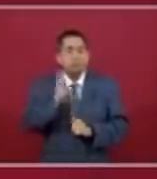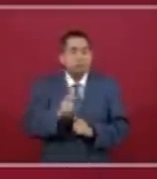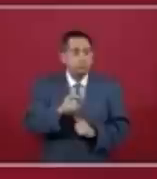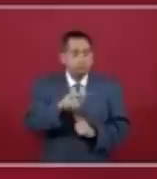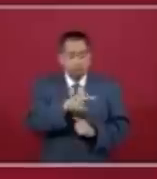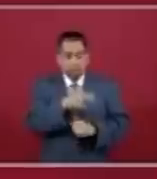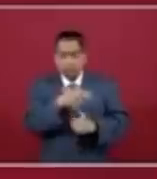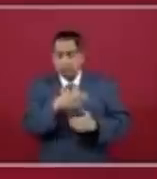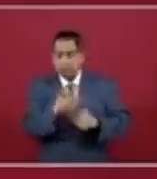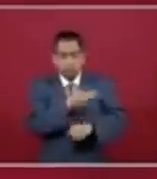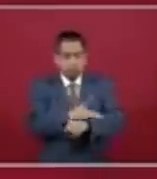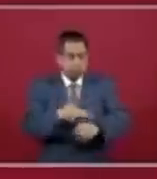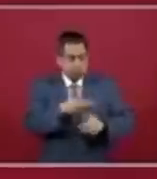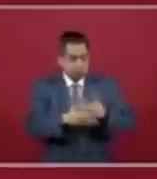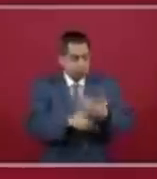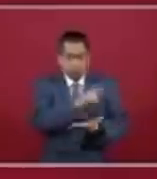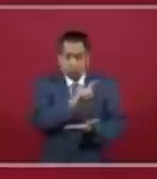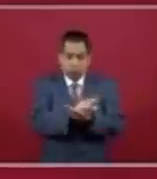proceso legal,